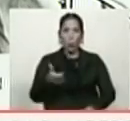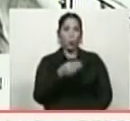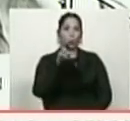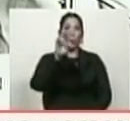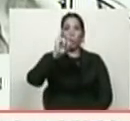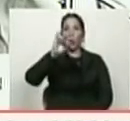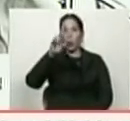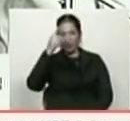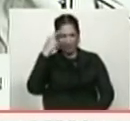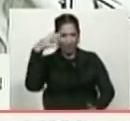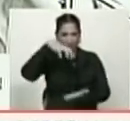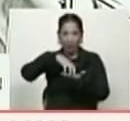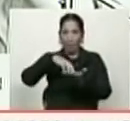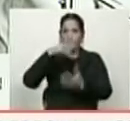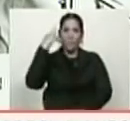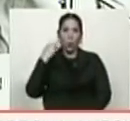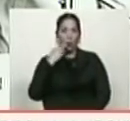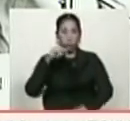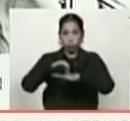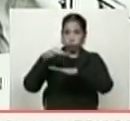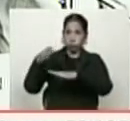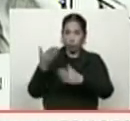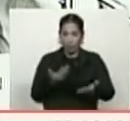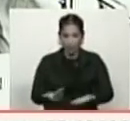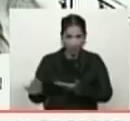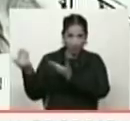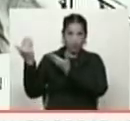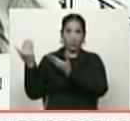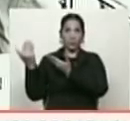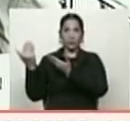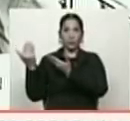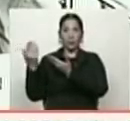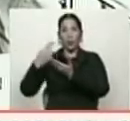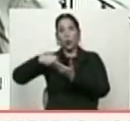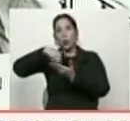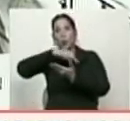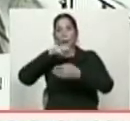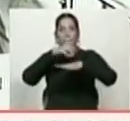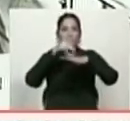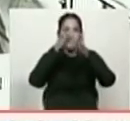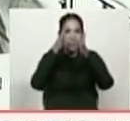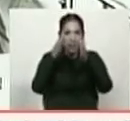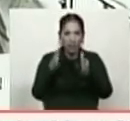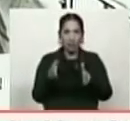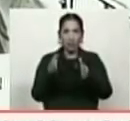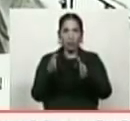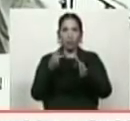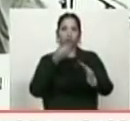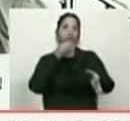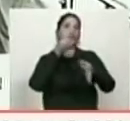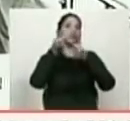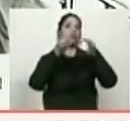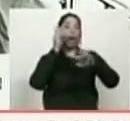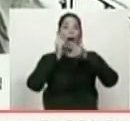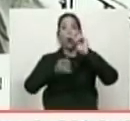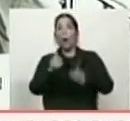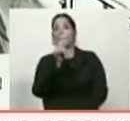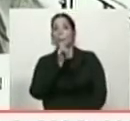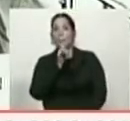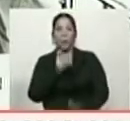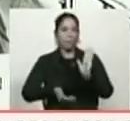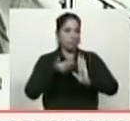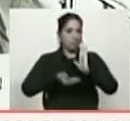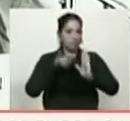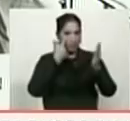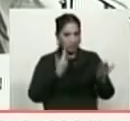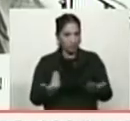Carhuachi y Macagua. Yo quiero dejar en el derecho de palabra a nuestro ministro Igor Gavidia para que dirija algunas informaciones